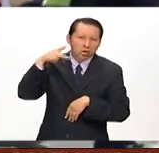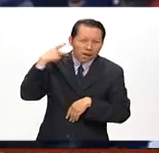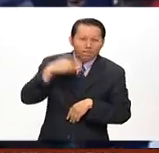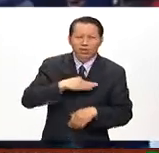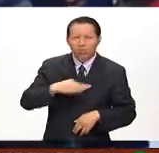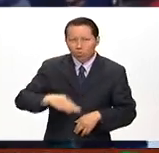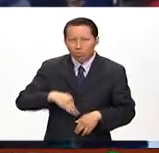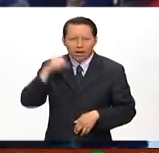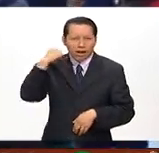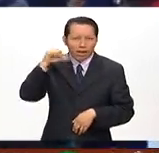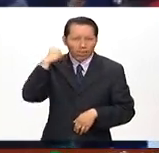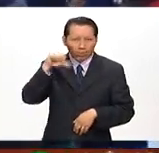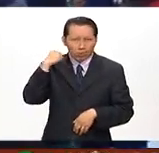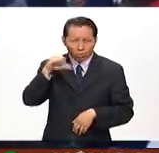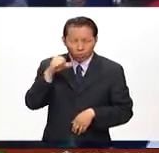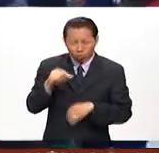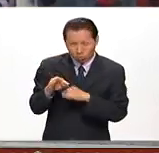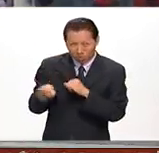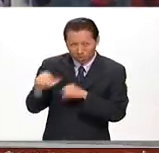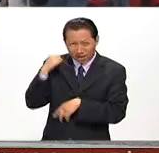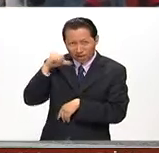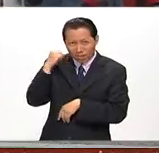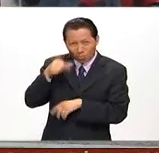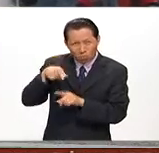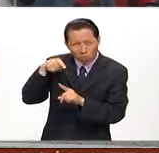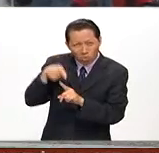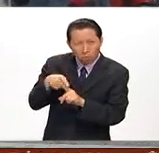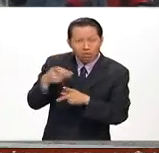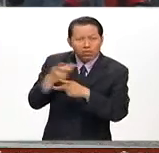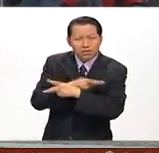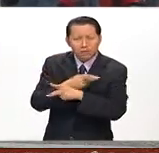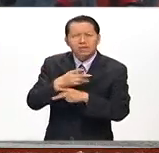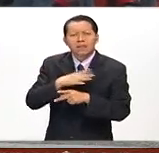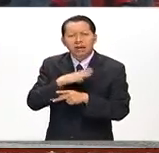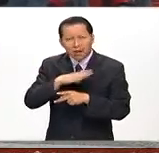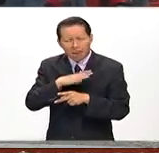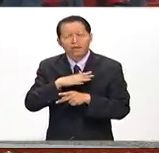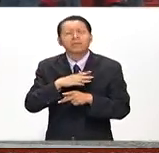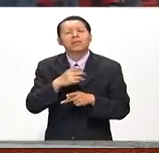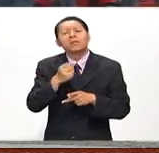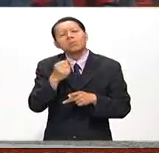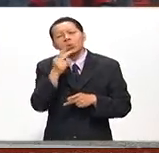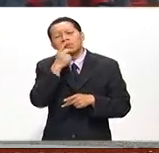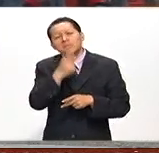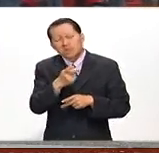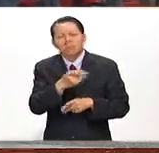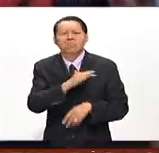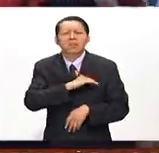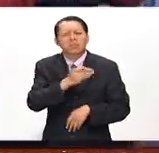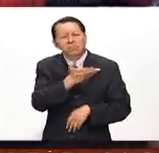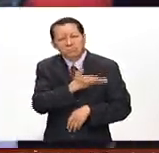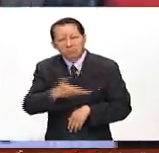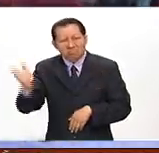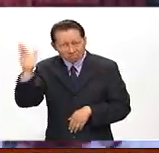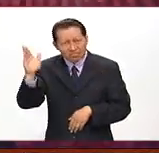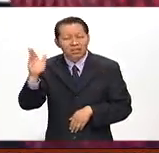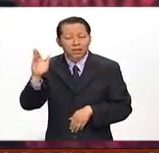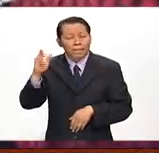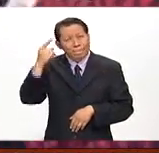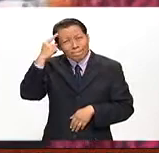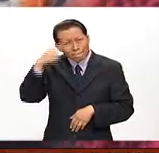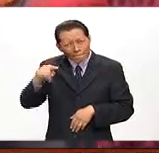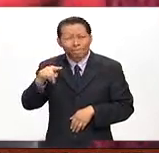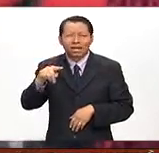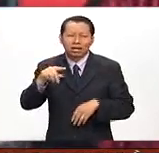Toluca y Acapulco. En esta última, los manifestantes dieron paso libre a los automovilistas sin pedir cooperación a cambio de que les